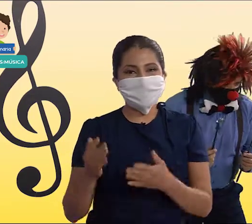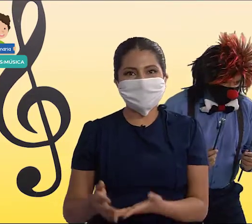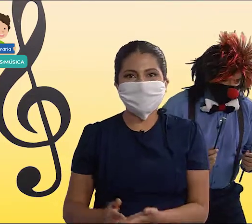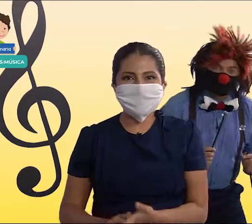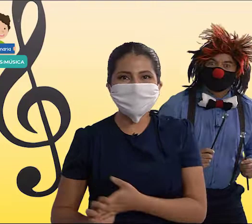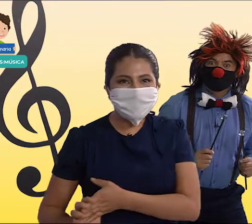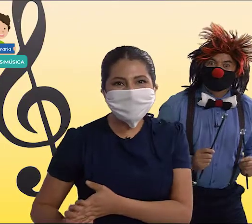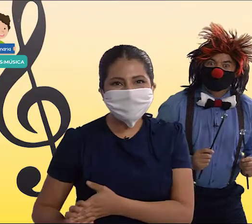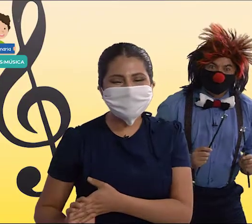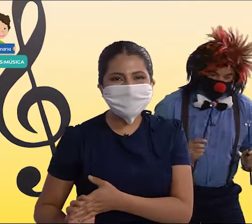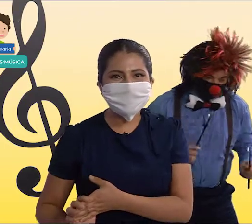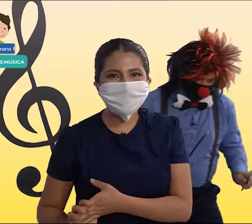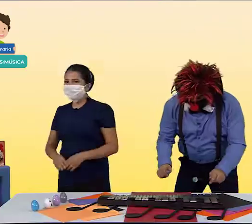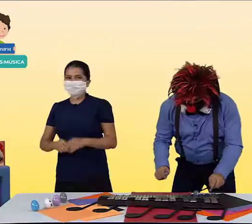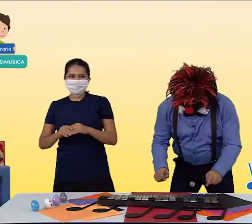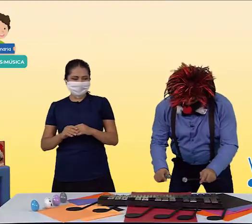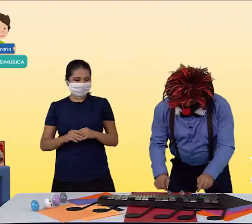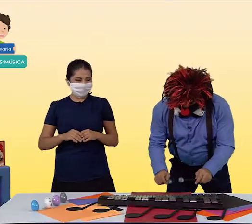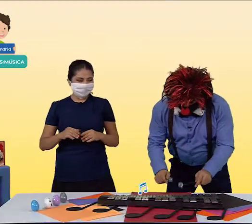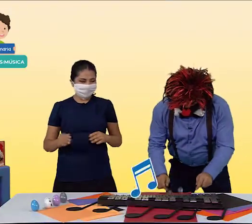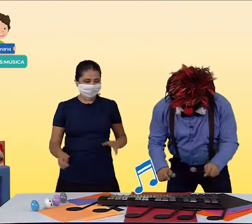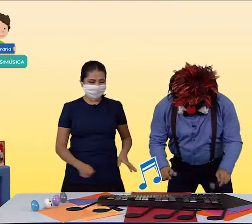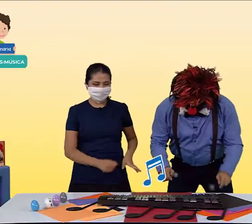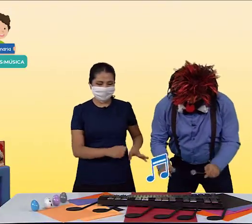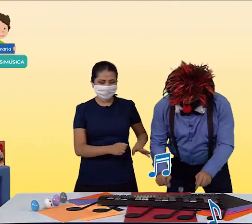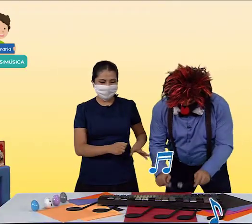el compás de 3/4.